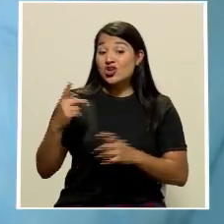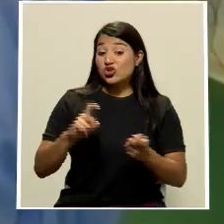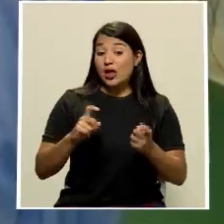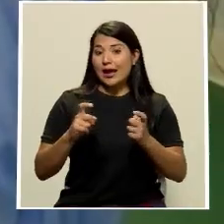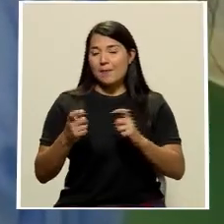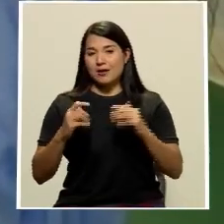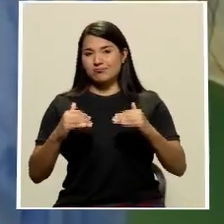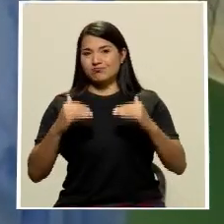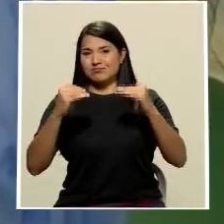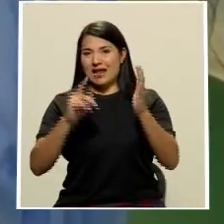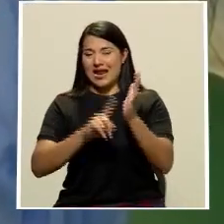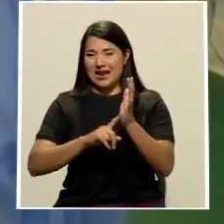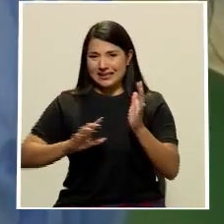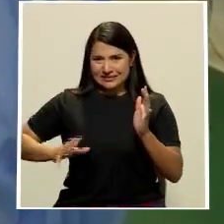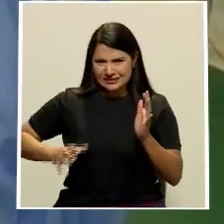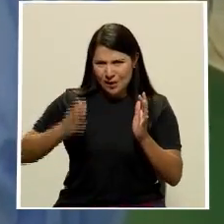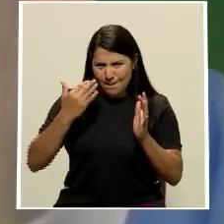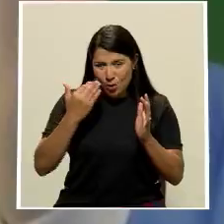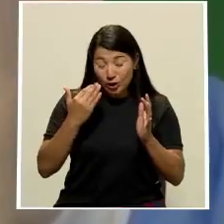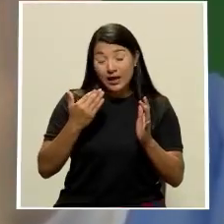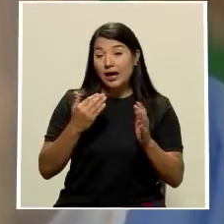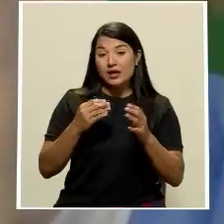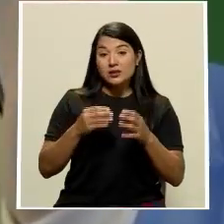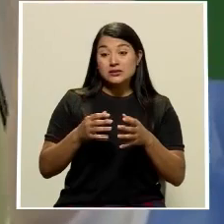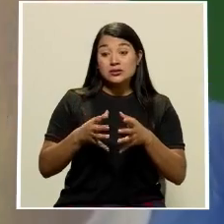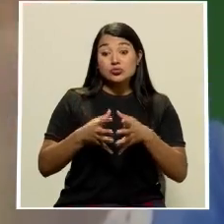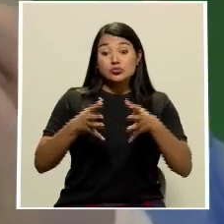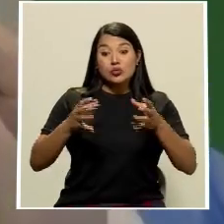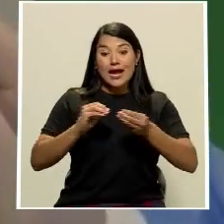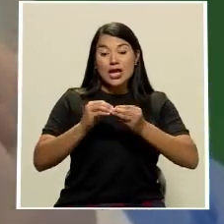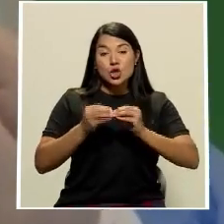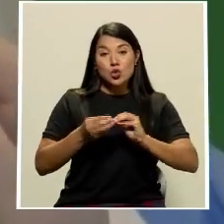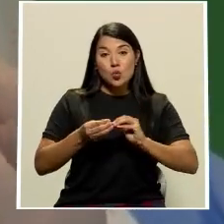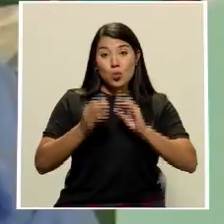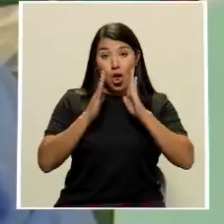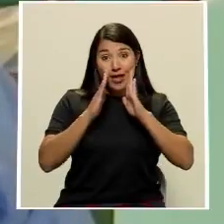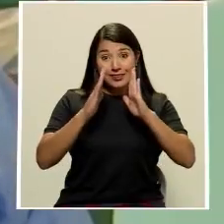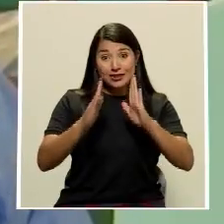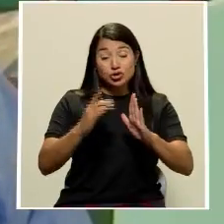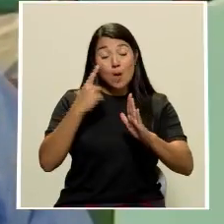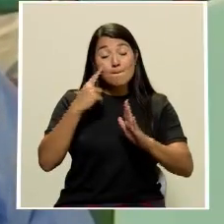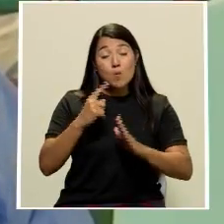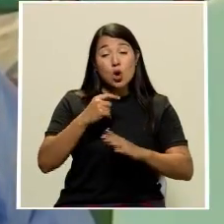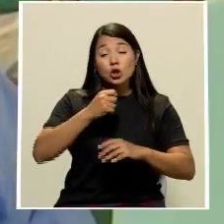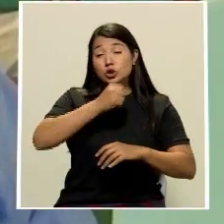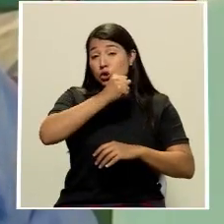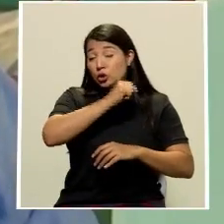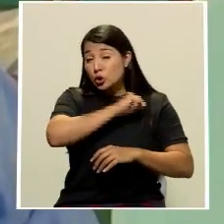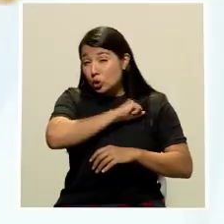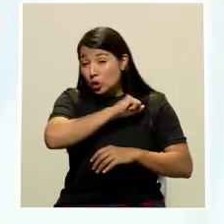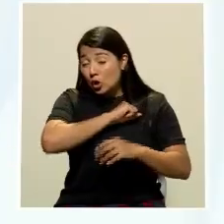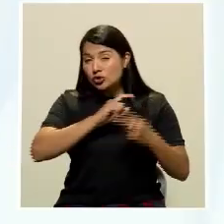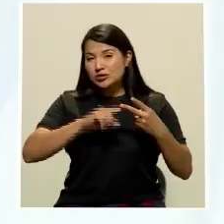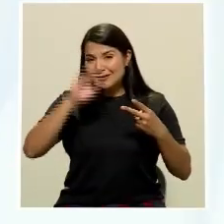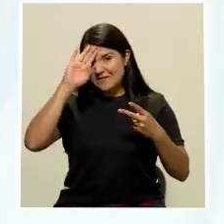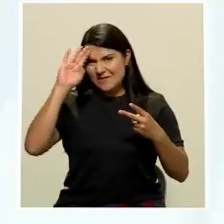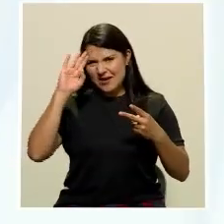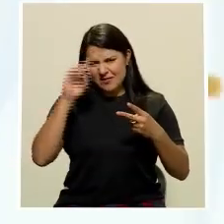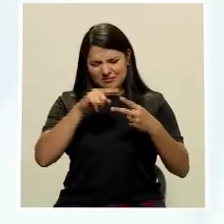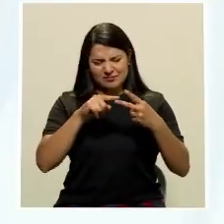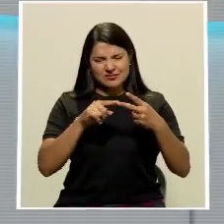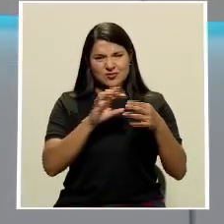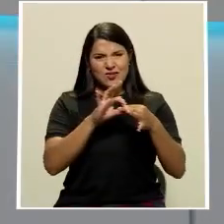naranja debido a un incremento en las consultas por tos y fiebre, dado que son síntomas asociados a la COVID-19.